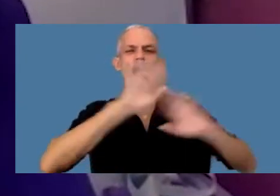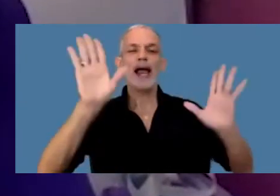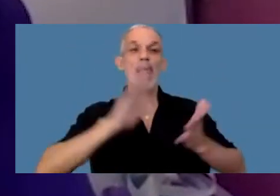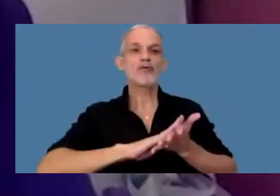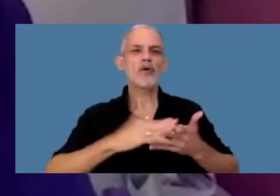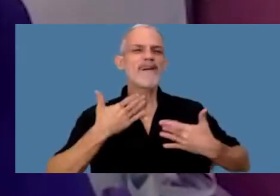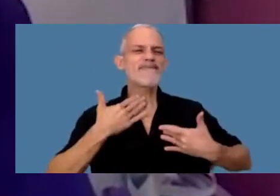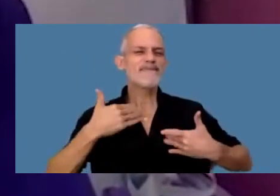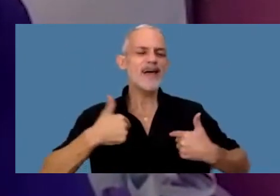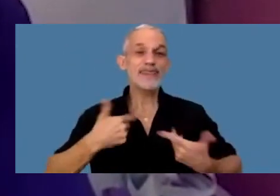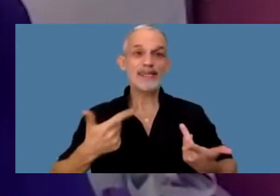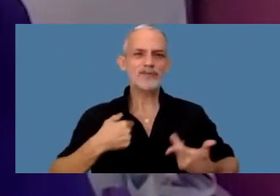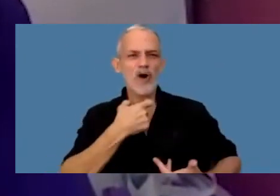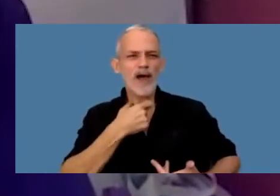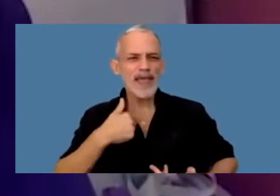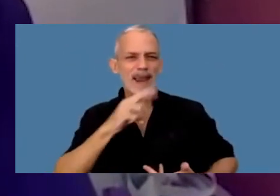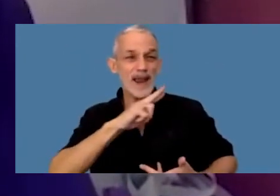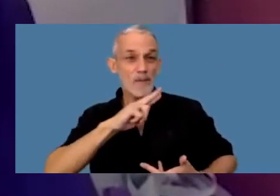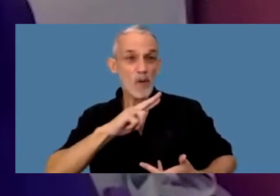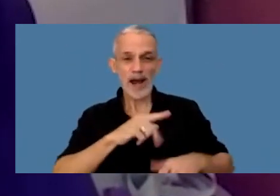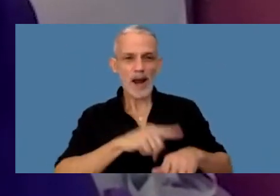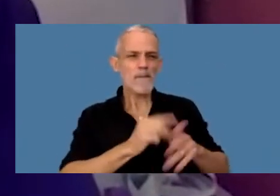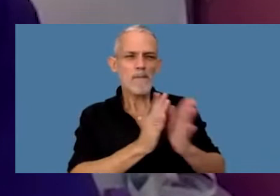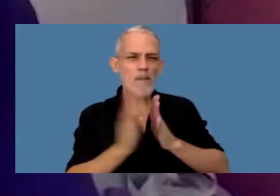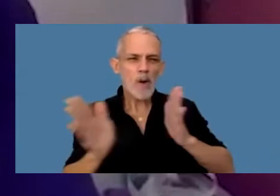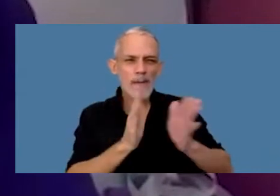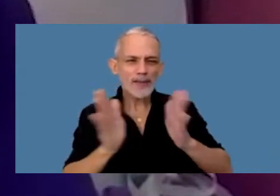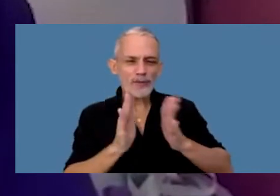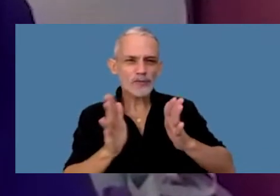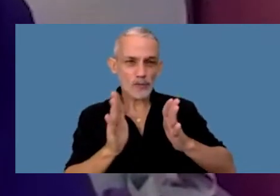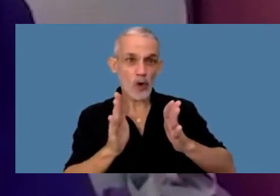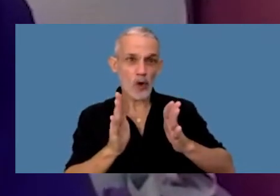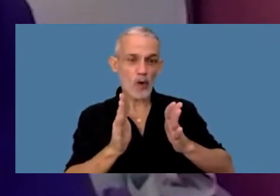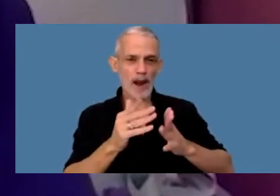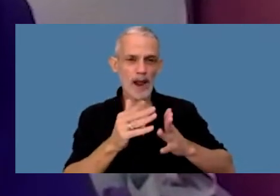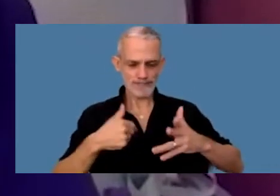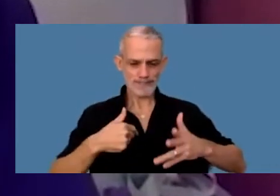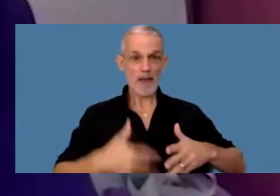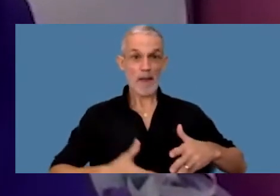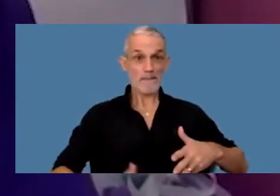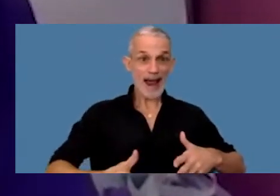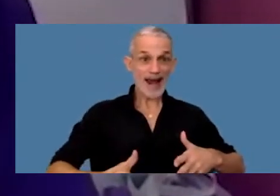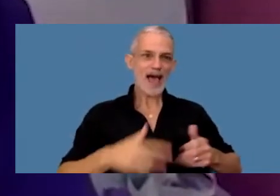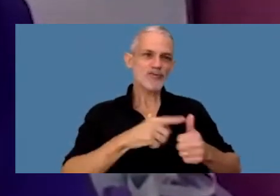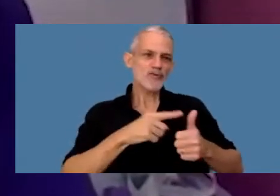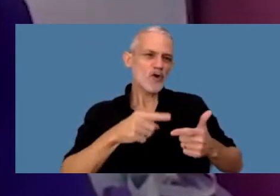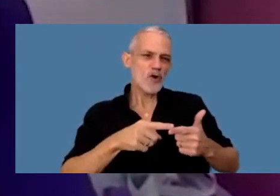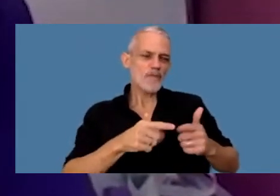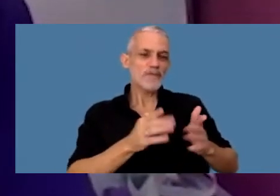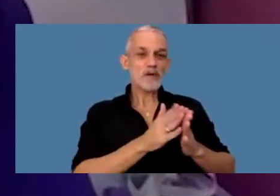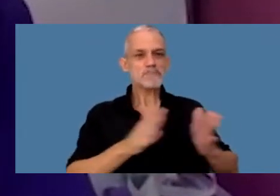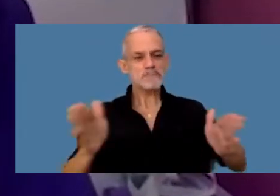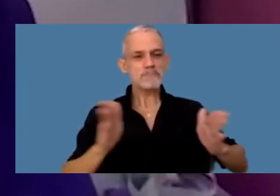poder brindarle la información que le surja en el momento, por más